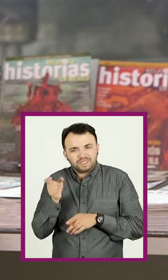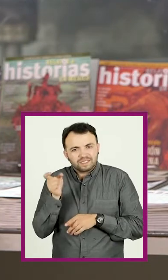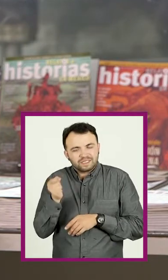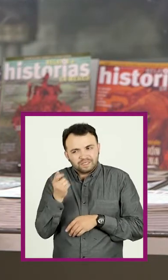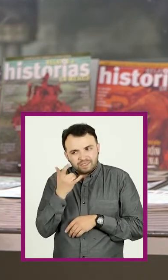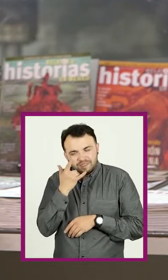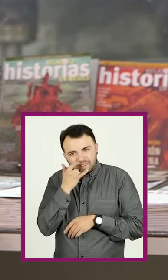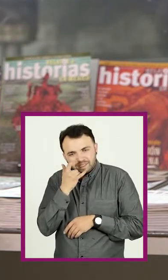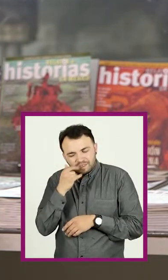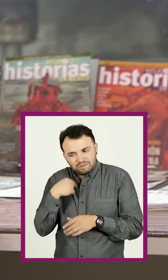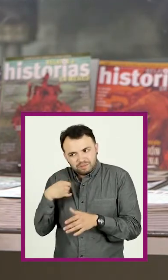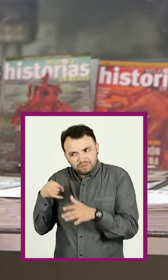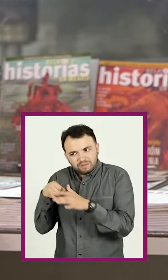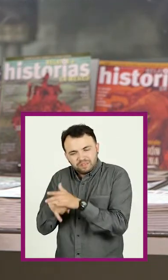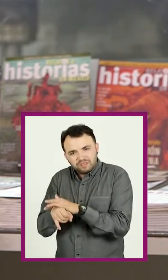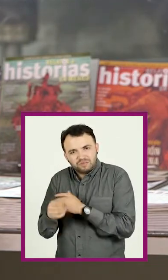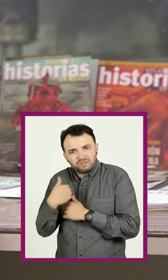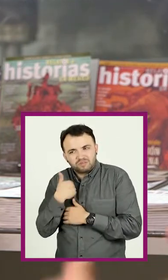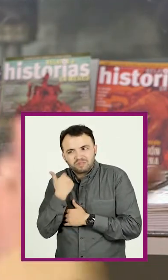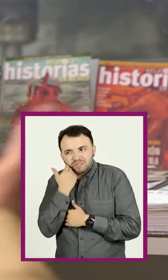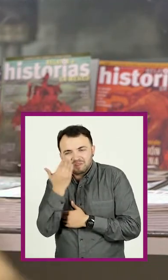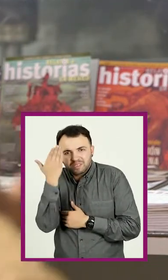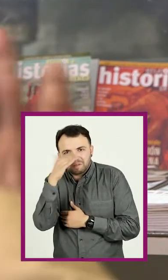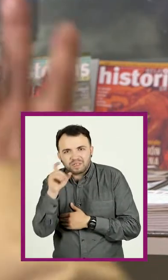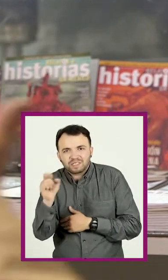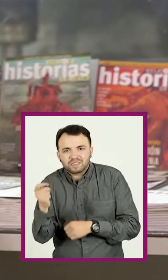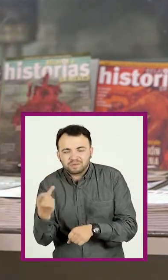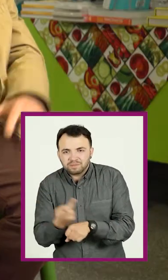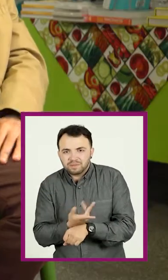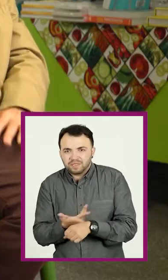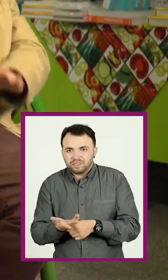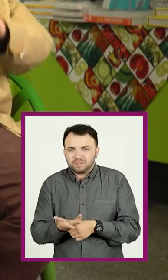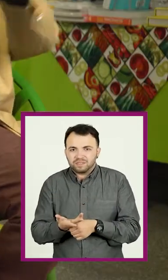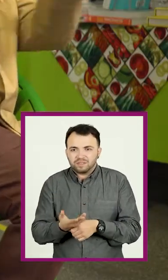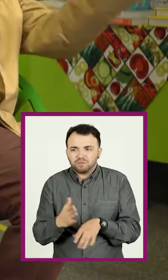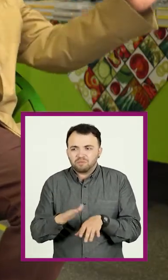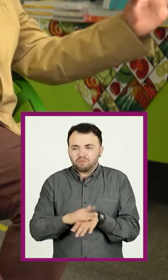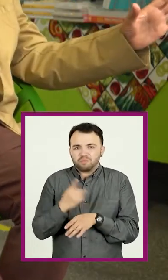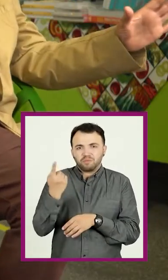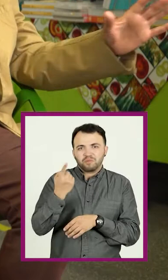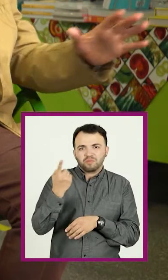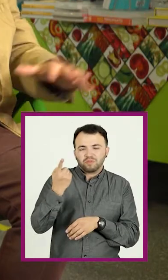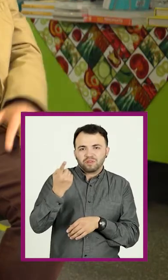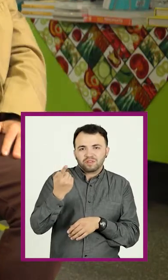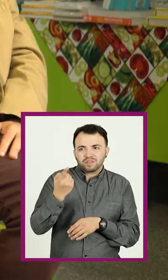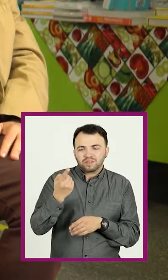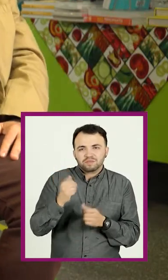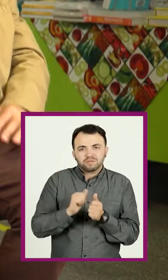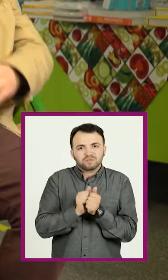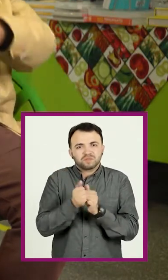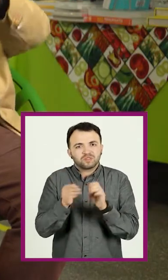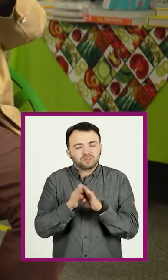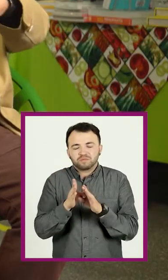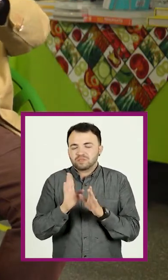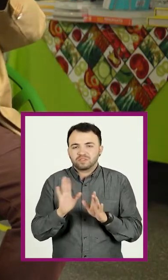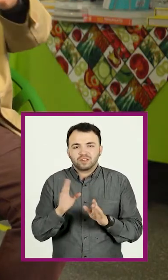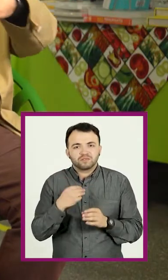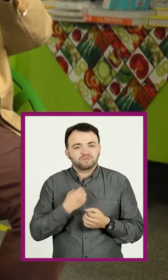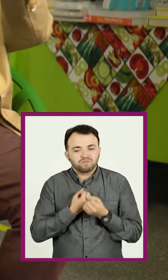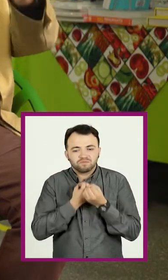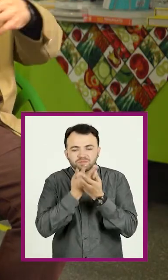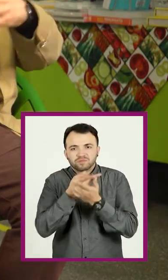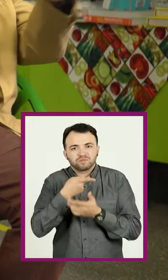su colapso como pensador. Su razón, digamos, se viene abajo, entra en otra dimensión. Después de una